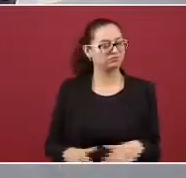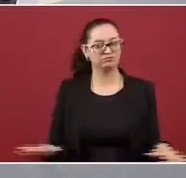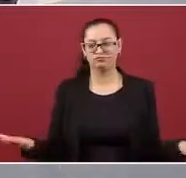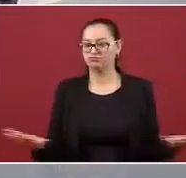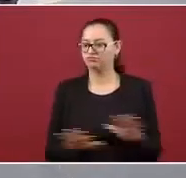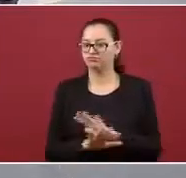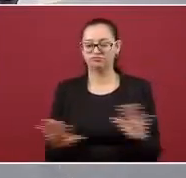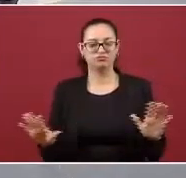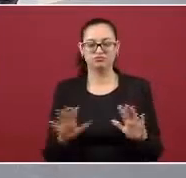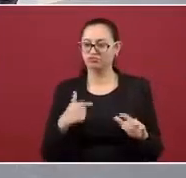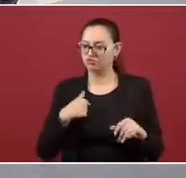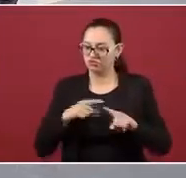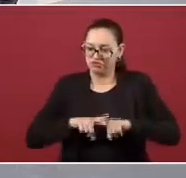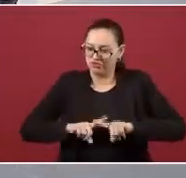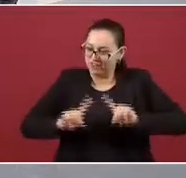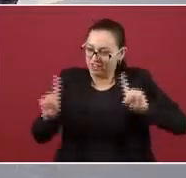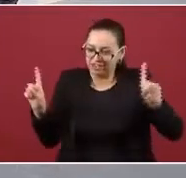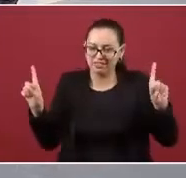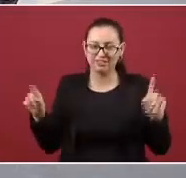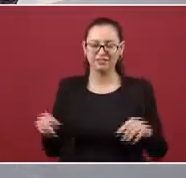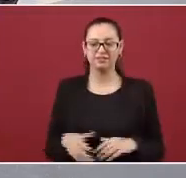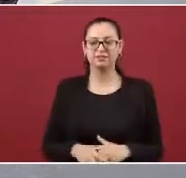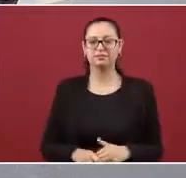No somos lo mismo.